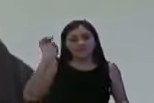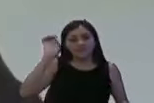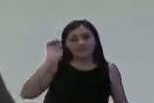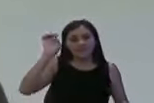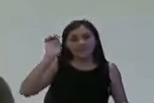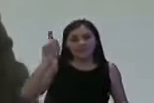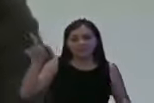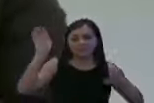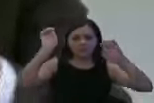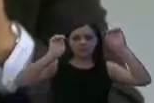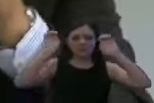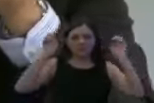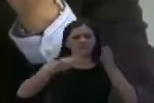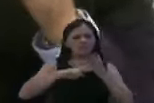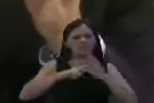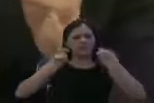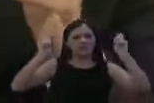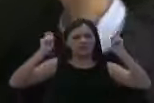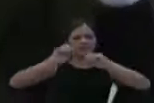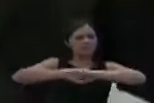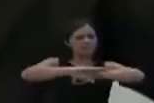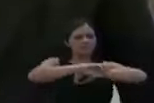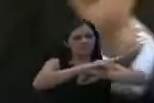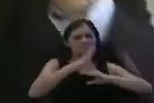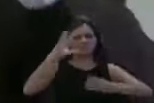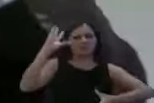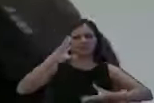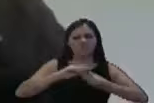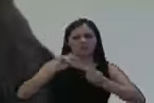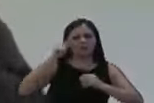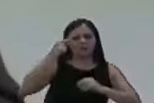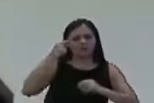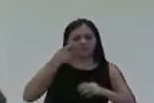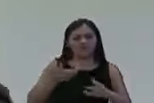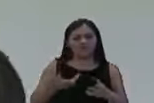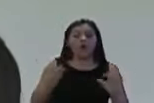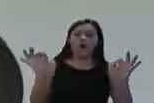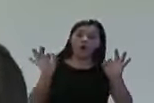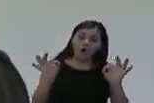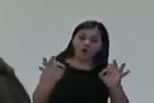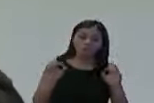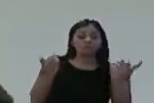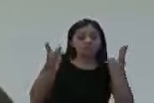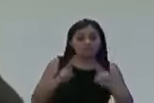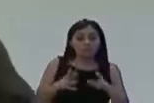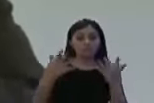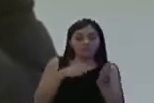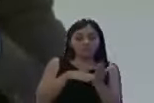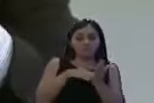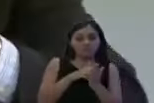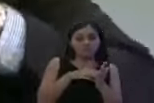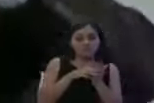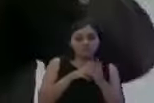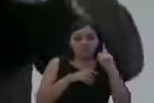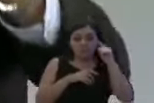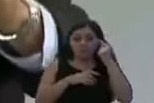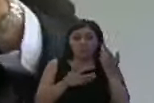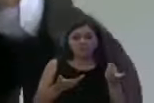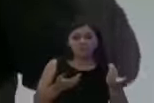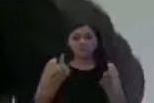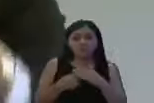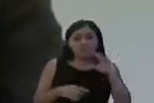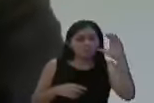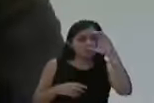en campaña para tratar de desgastarnos a las próximas elecciones o incluso desestabilizar noos buscan